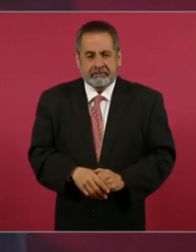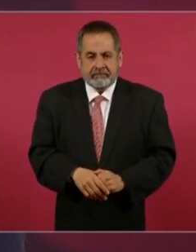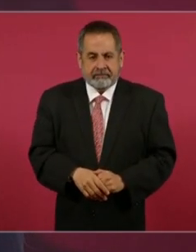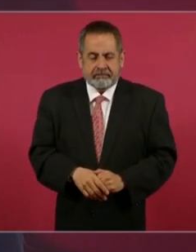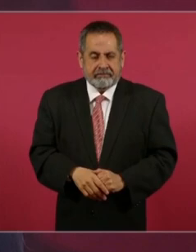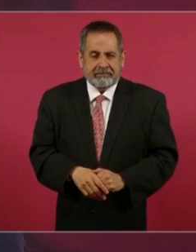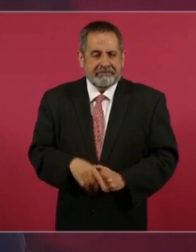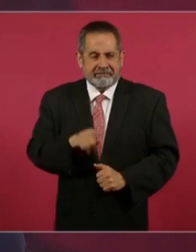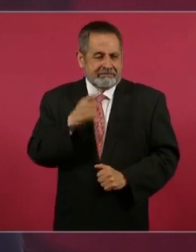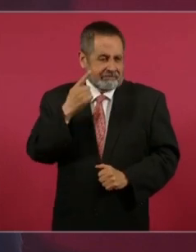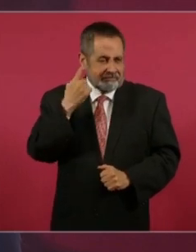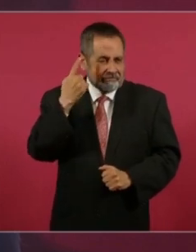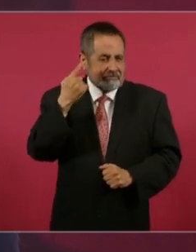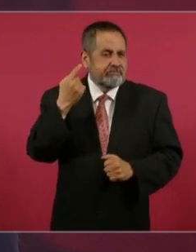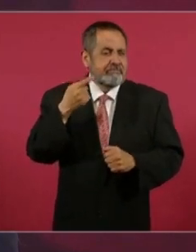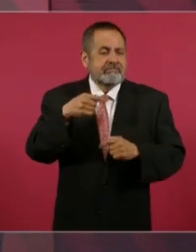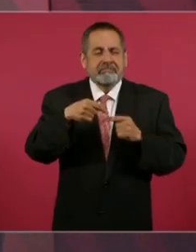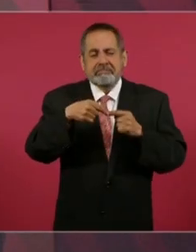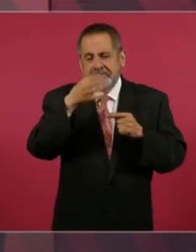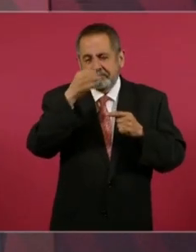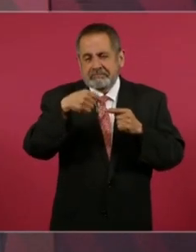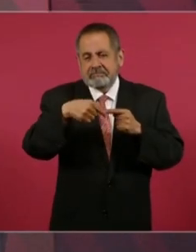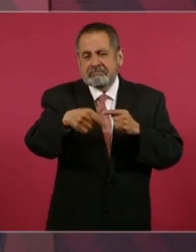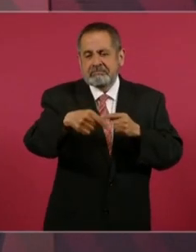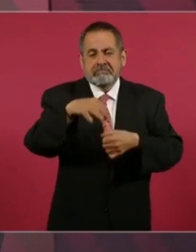por la temporada.